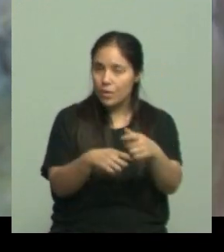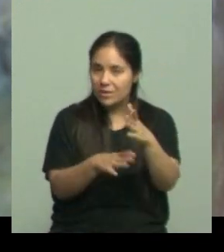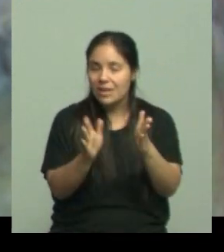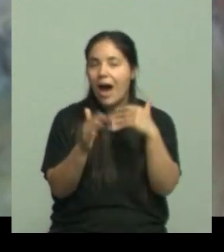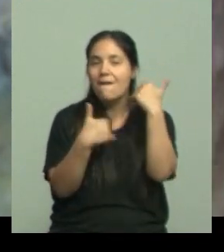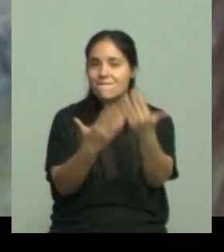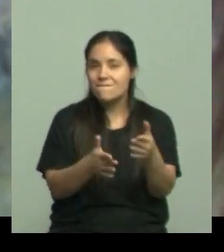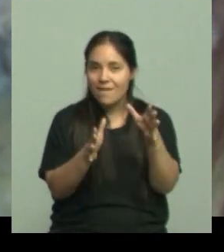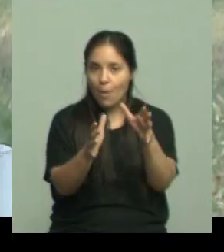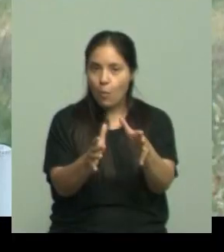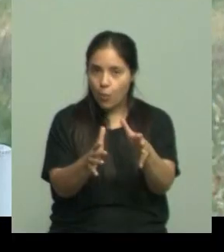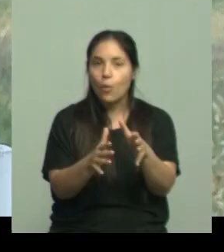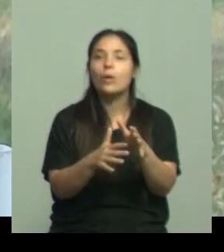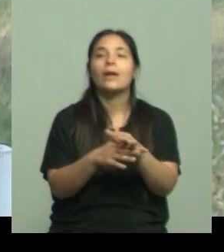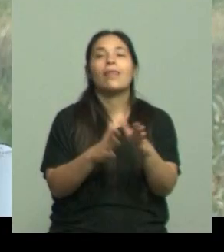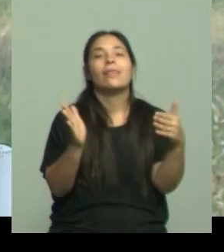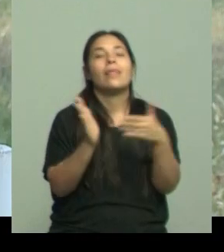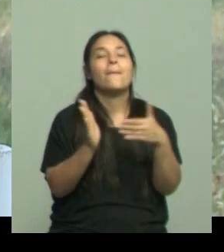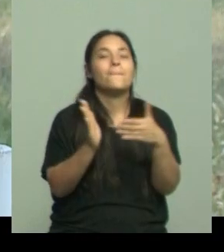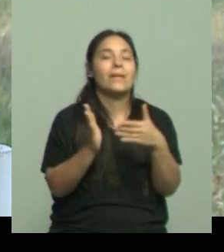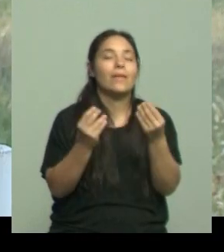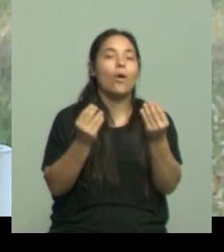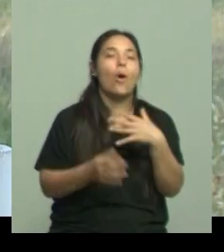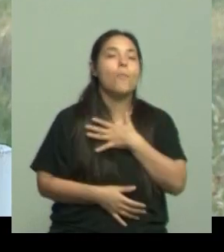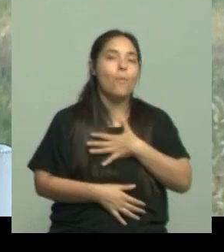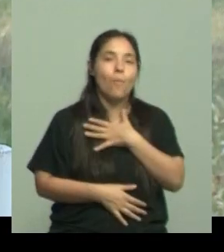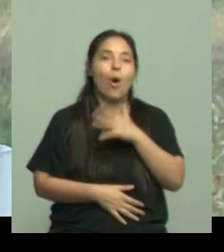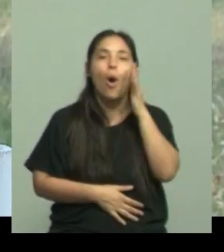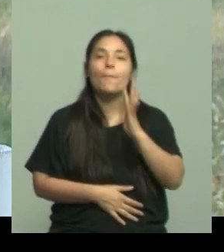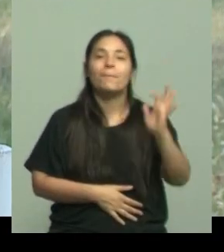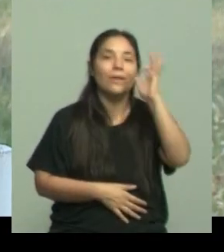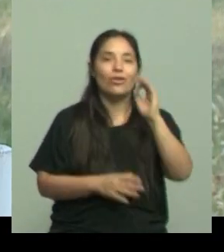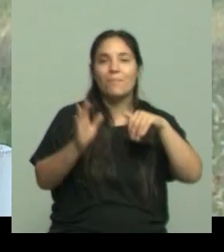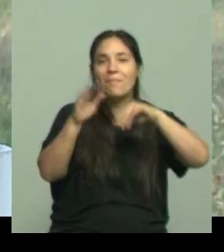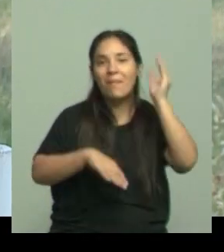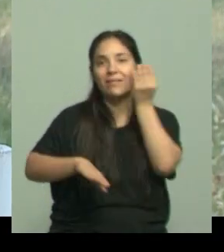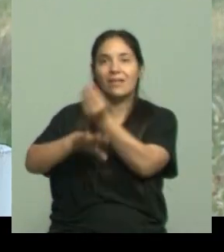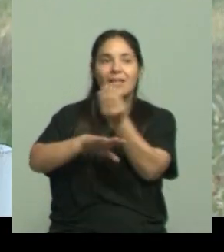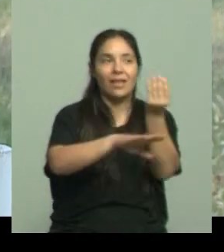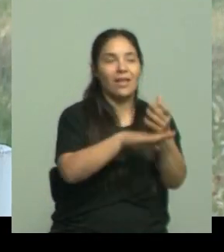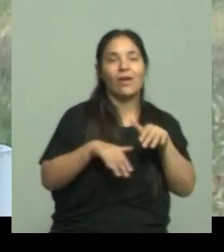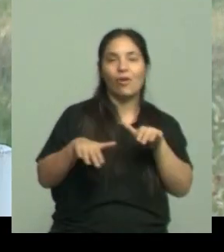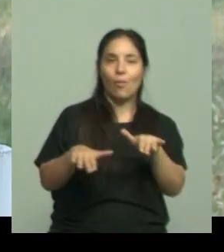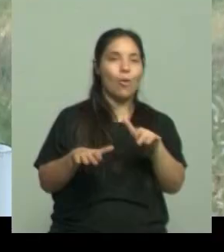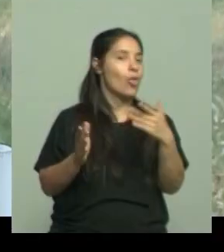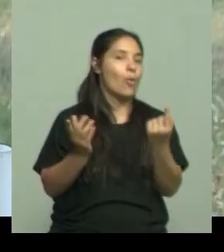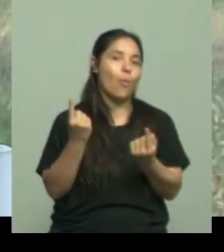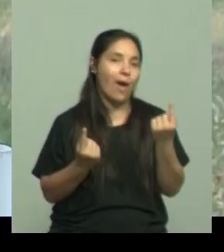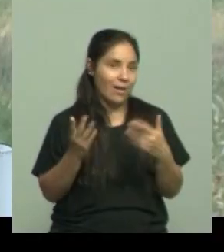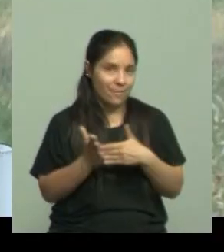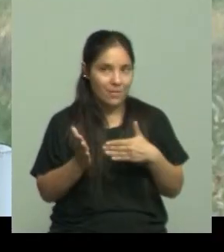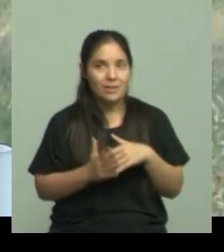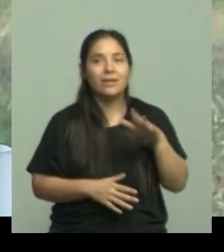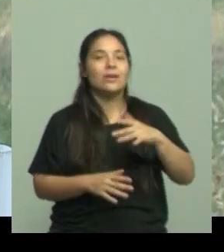apuesta. Por supuesto, depende de cómo uno se siente, de tu propia ideología, en qué medio de comunicación te vas a sentir más cómodo, ¿no es